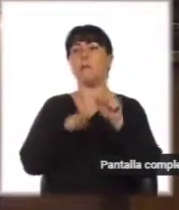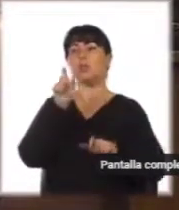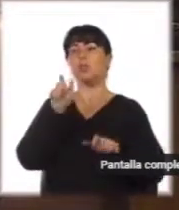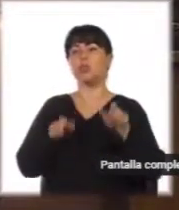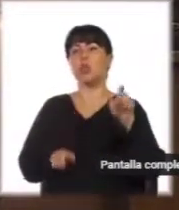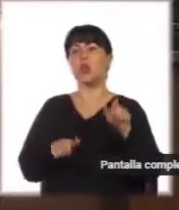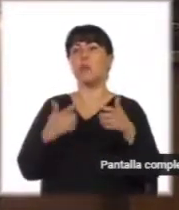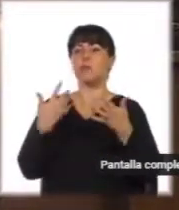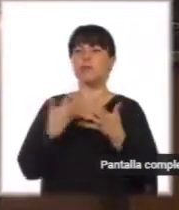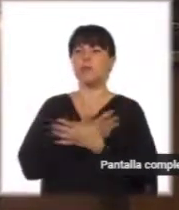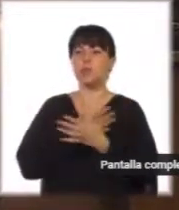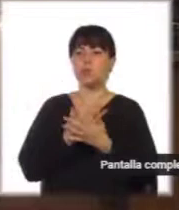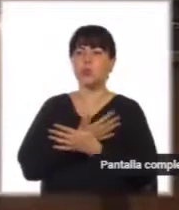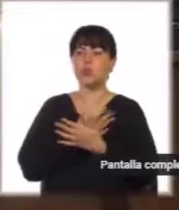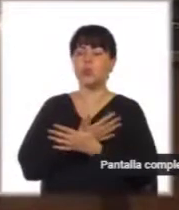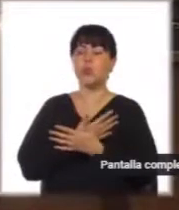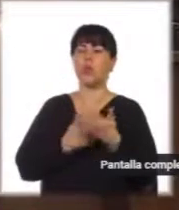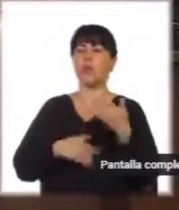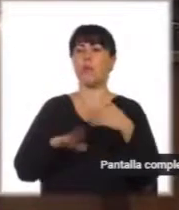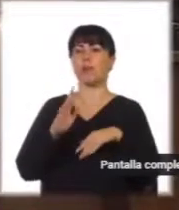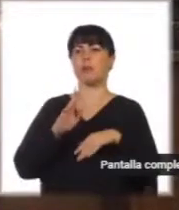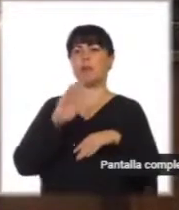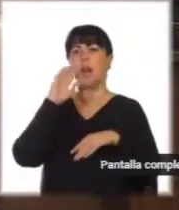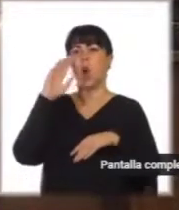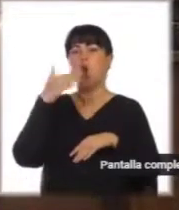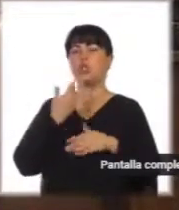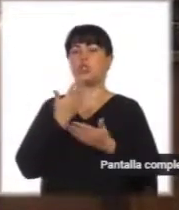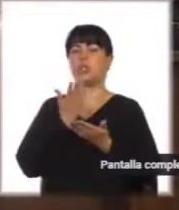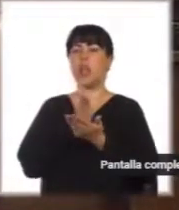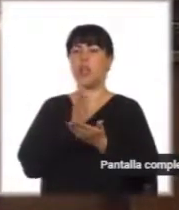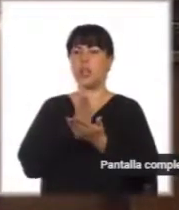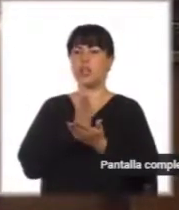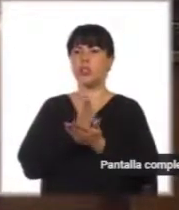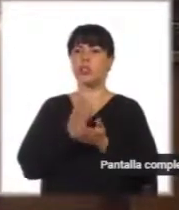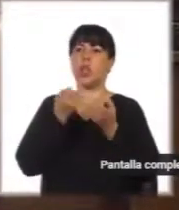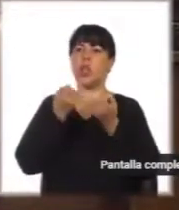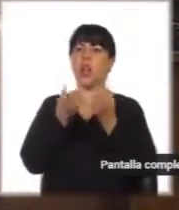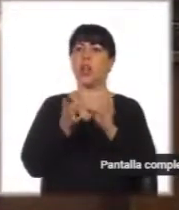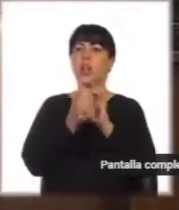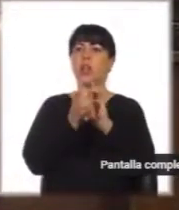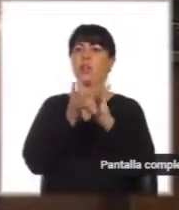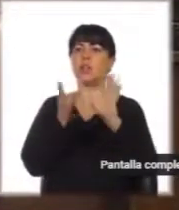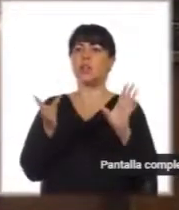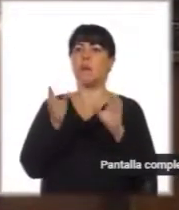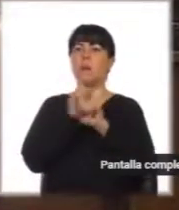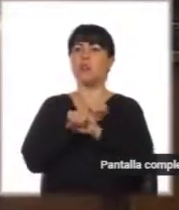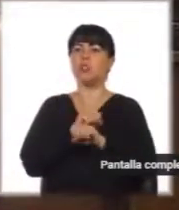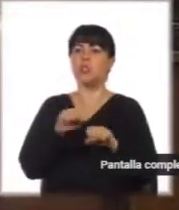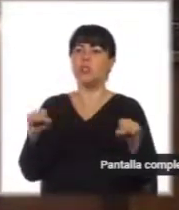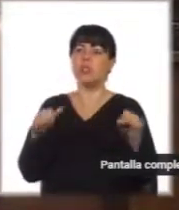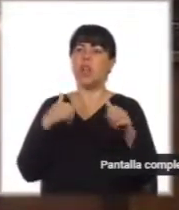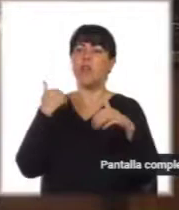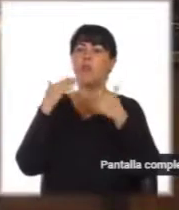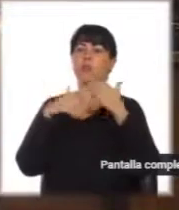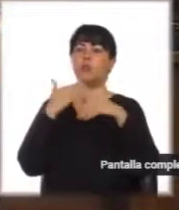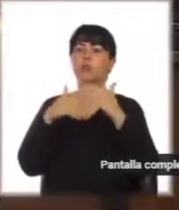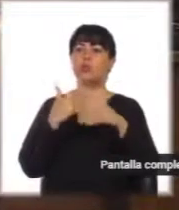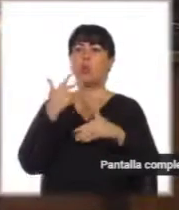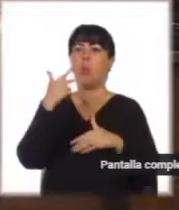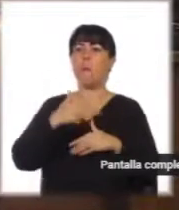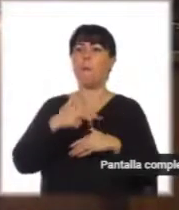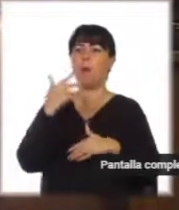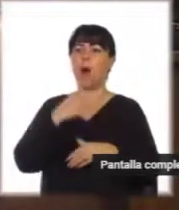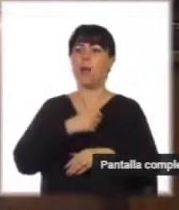desprotegidos. Reconocer derechos y otorgar libertades posibilitan a la evolución humana y